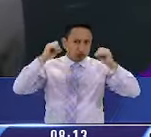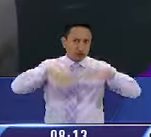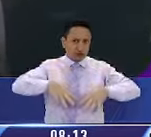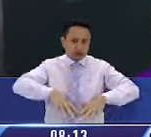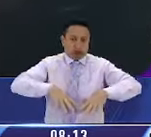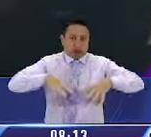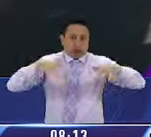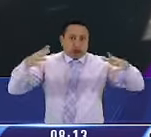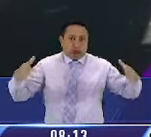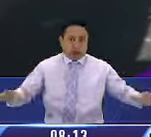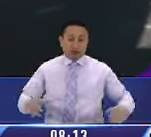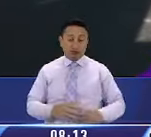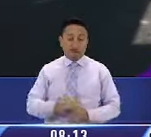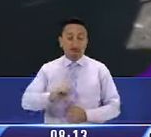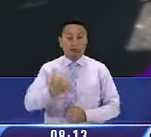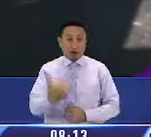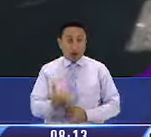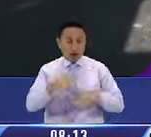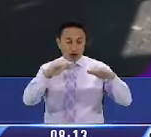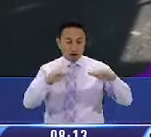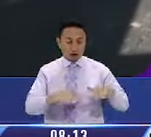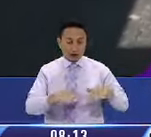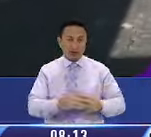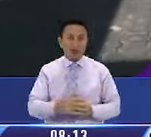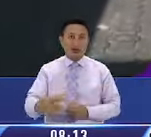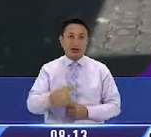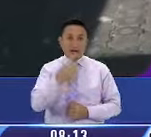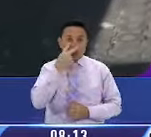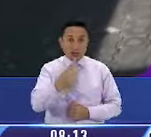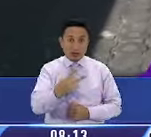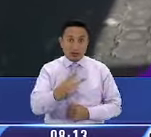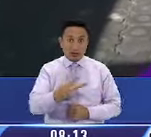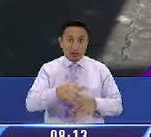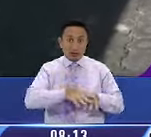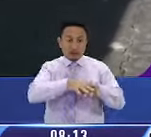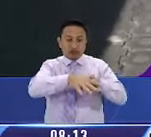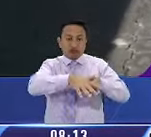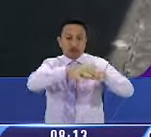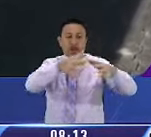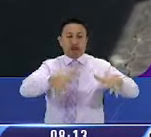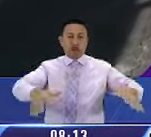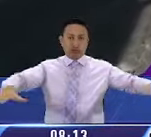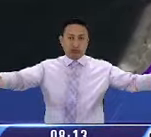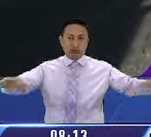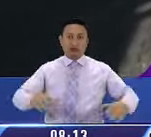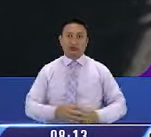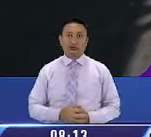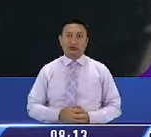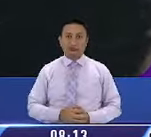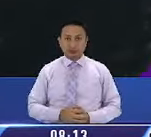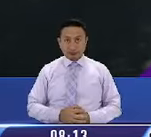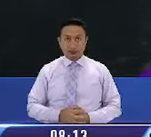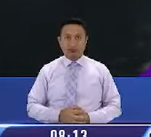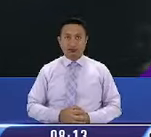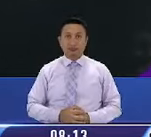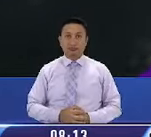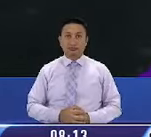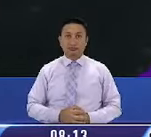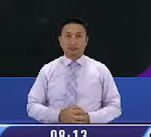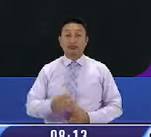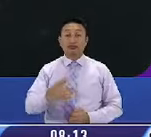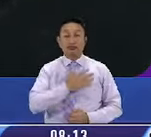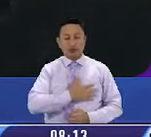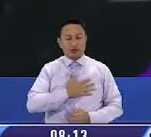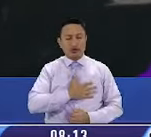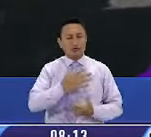rebosando. Rebosado todo. Ahora está seco, pero hay ahí huellas que están todavía, están ahí unas huellas de lo que está secándose. Eso es, por favor,